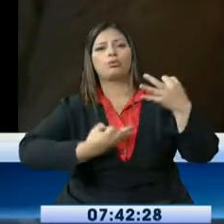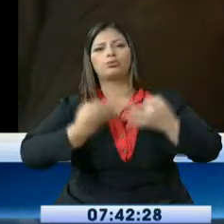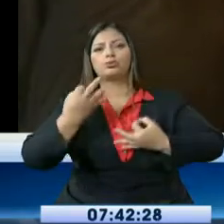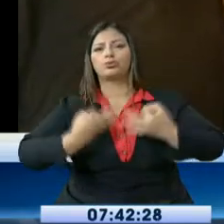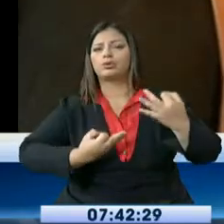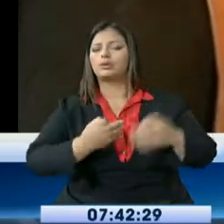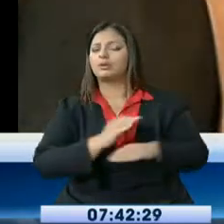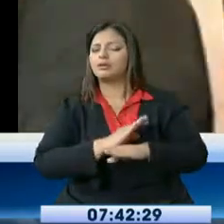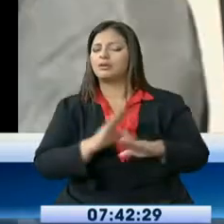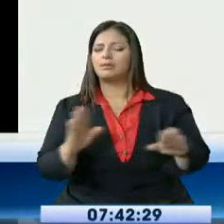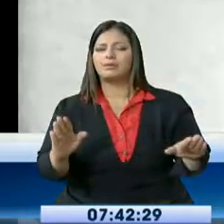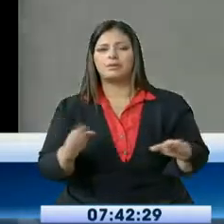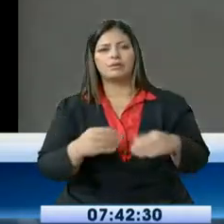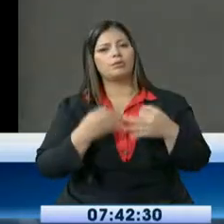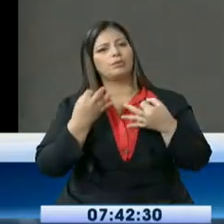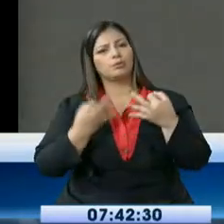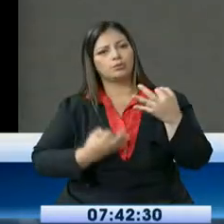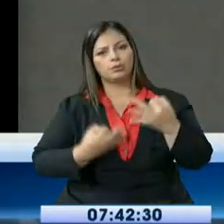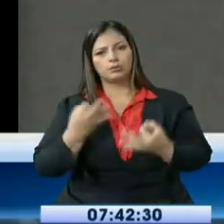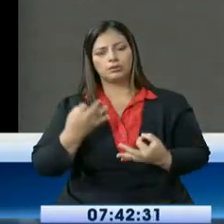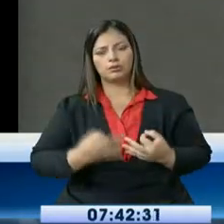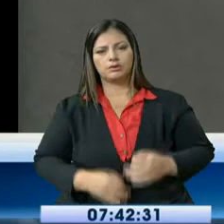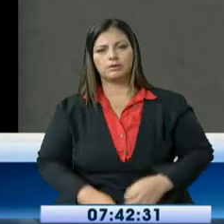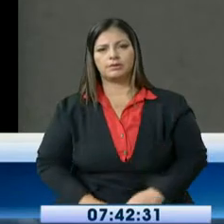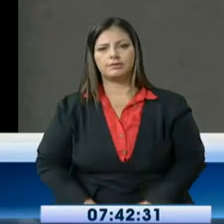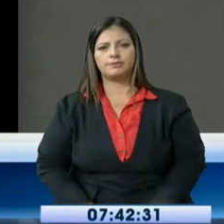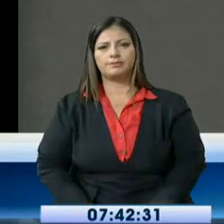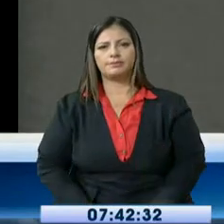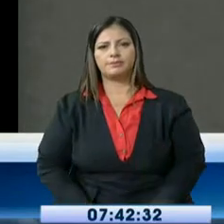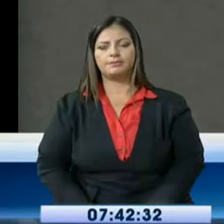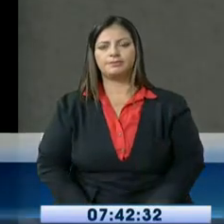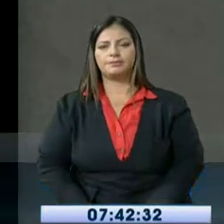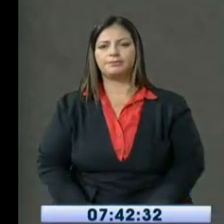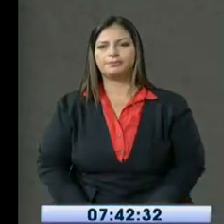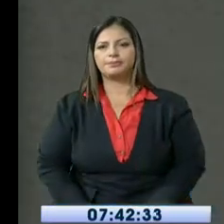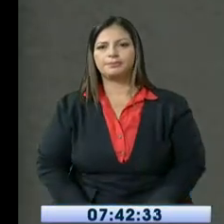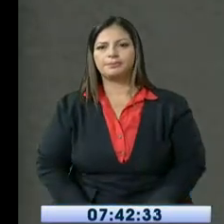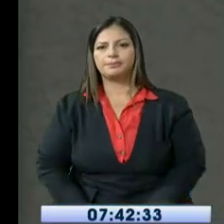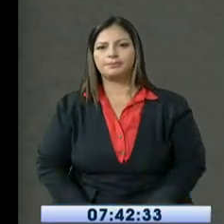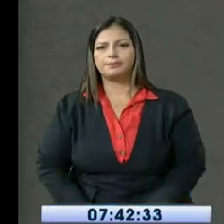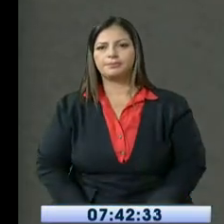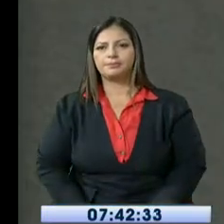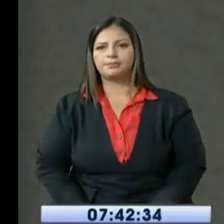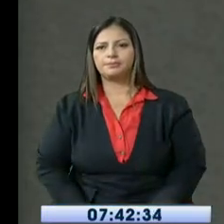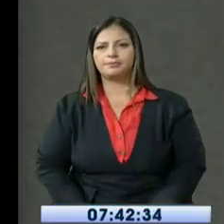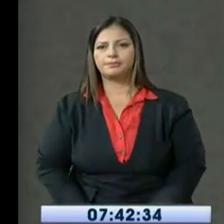la muerte de mi hijo no quede impune. Informó José Morales.